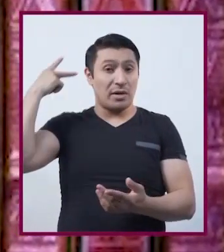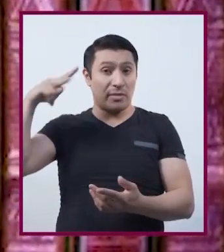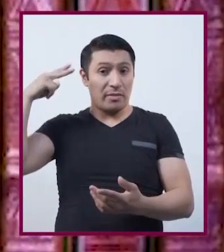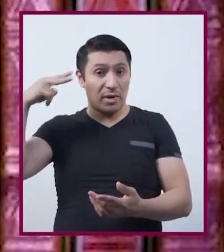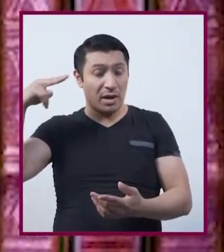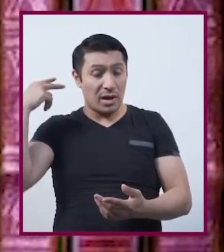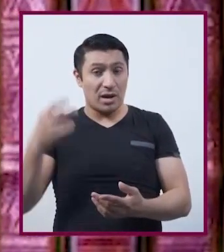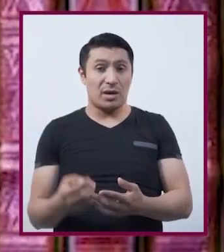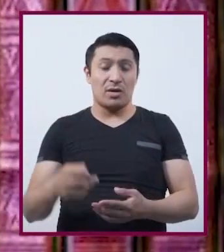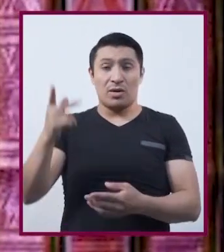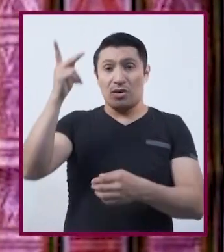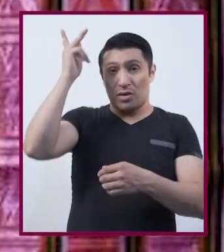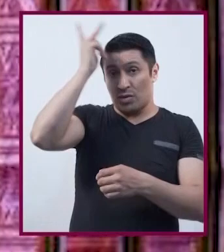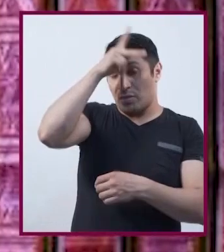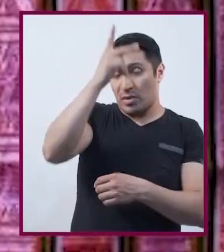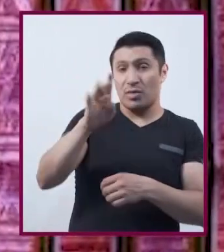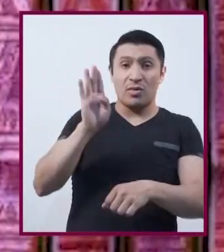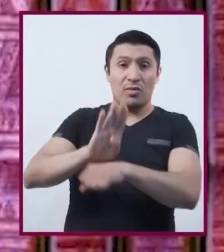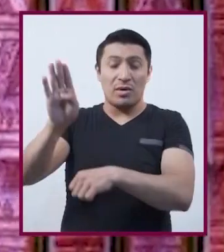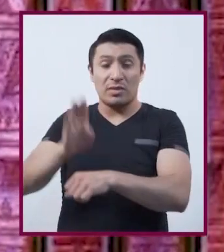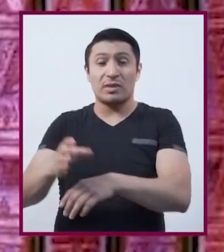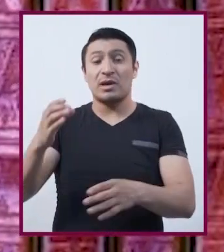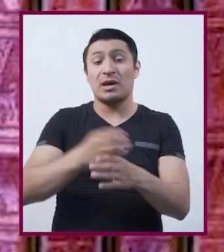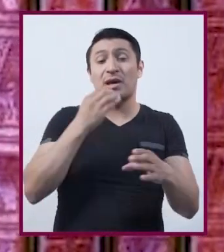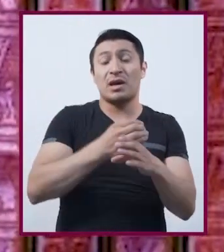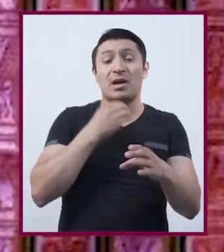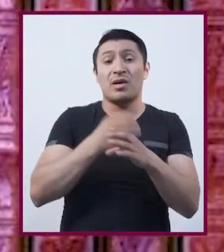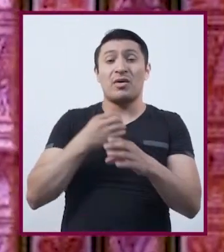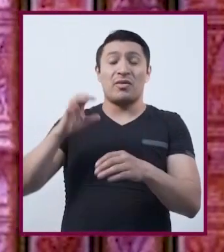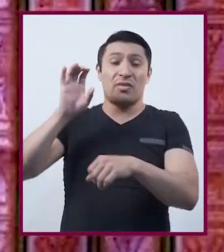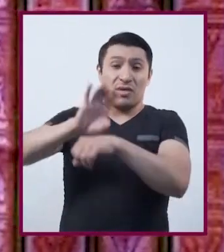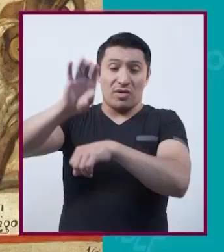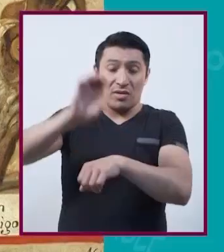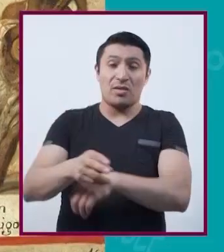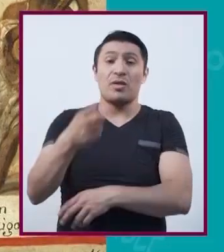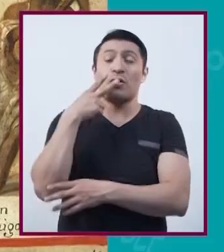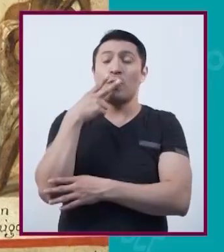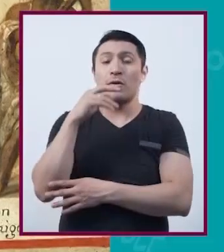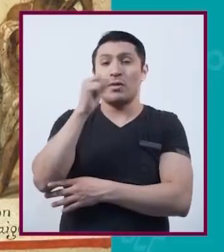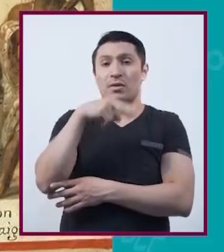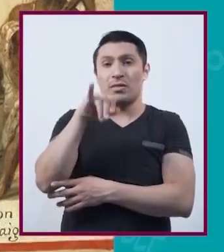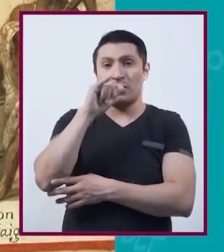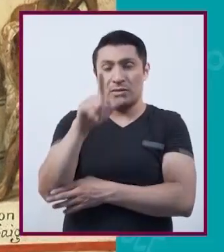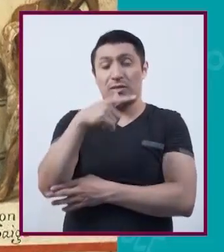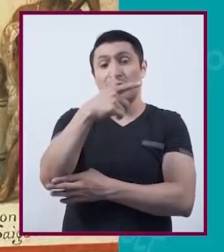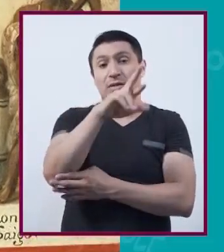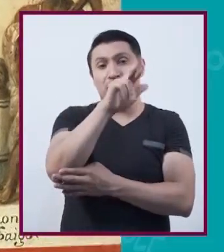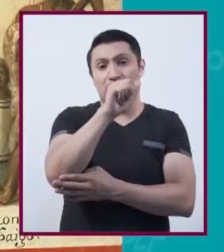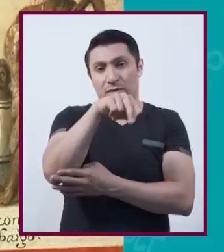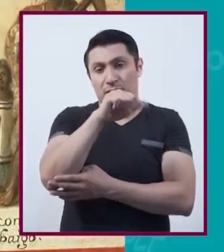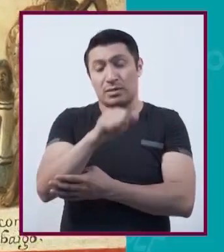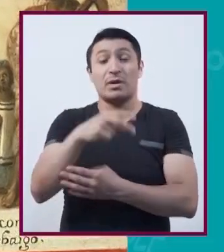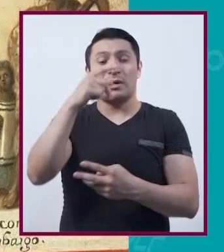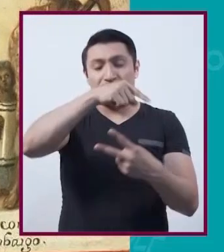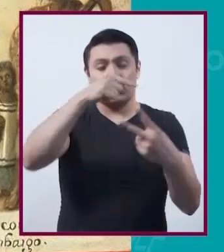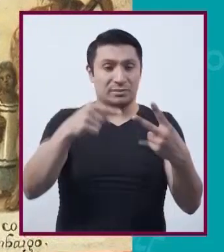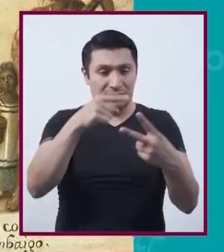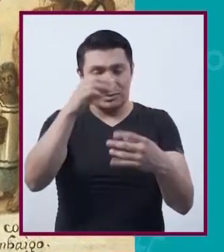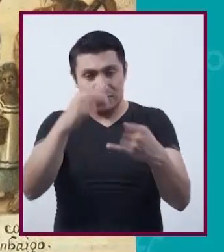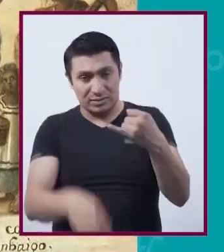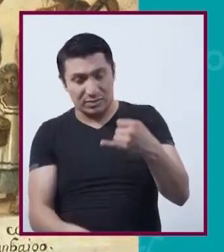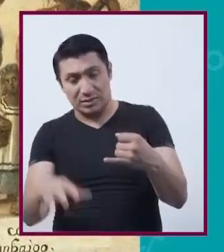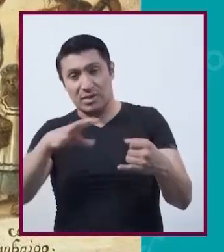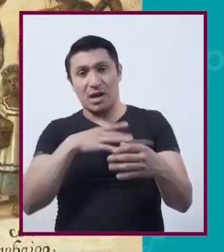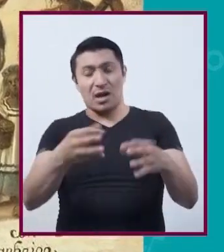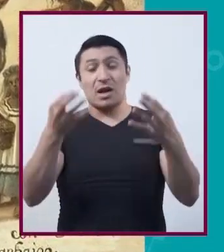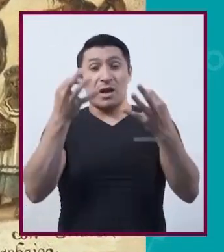de colorantes naturales bastante abundantes en América Latina. Todo este flujo comercial dio pie a una nueva